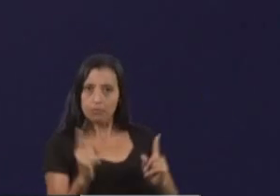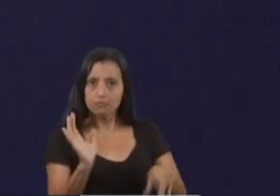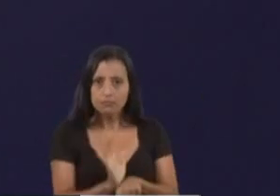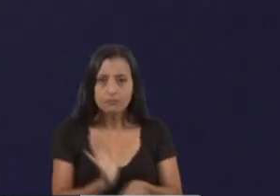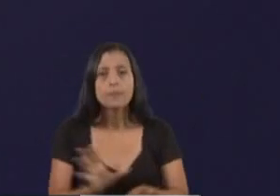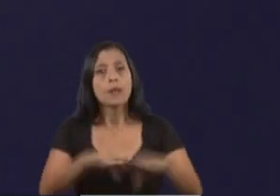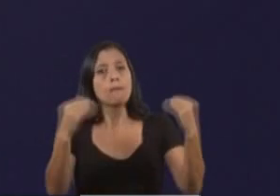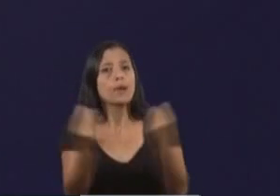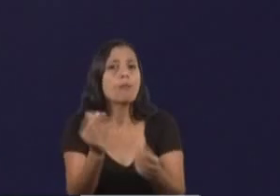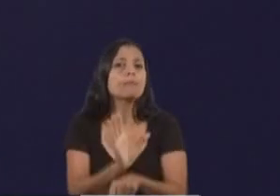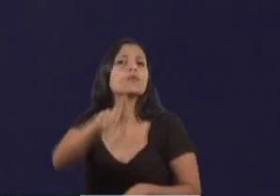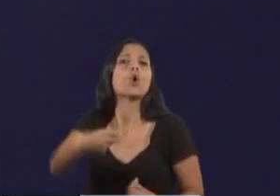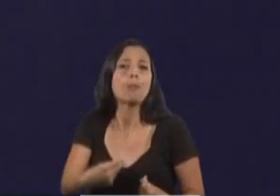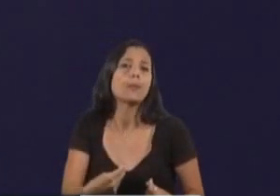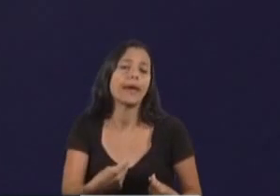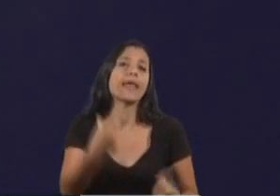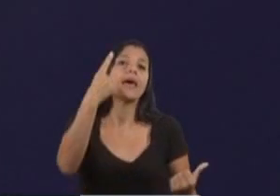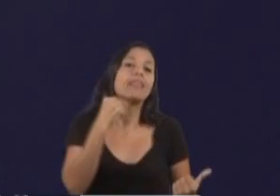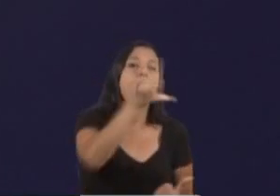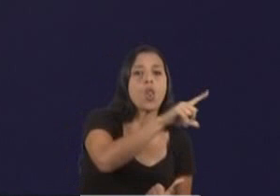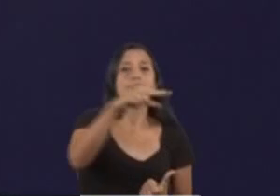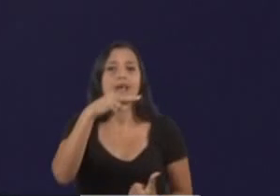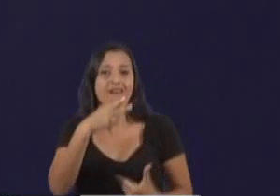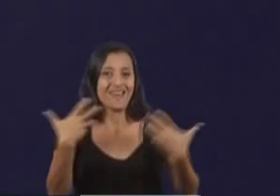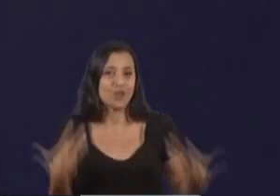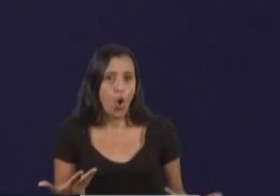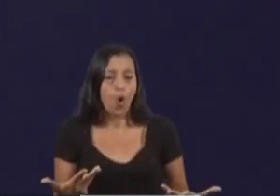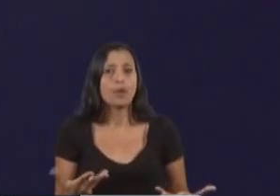promedio está hecho sobre días hábiles, por supuesto.